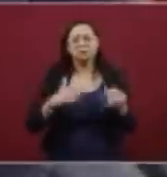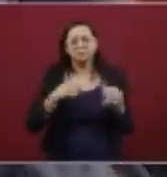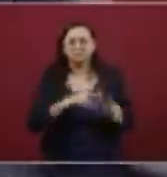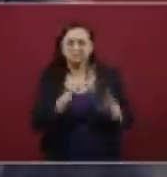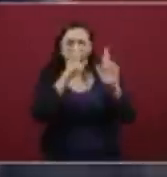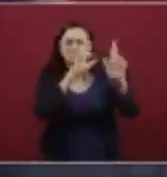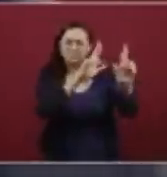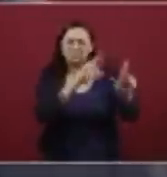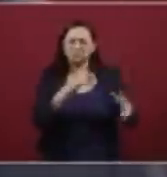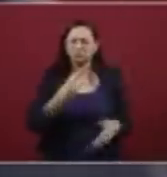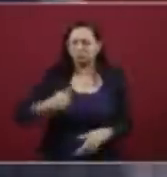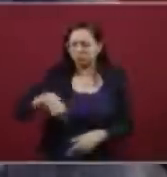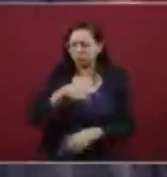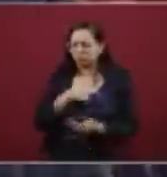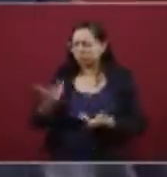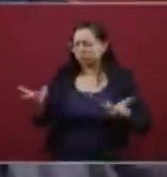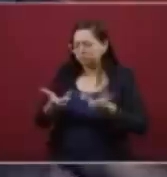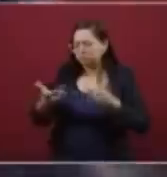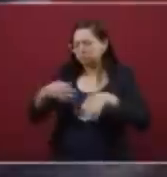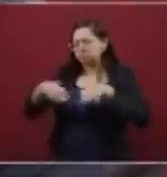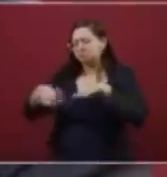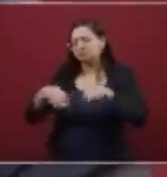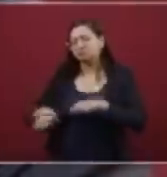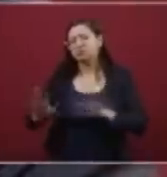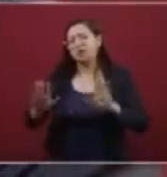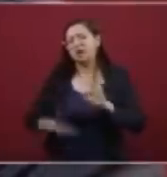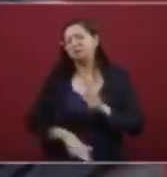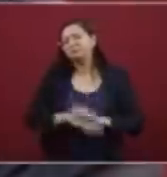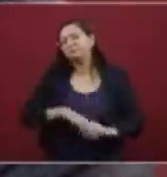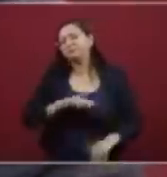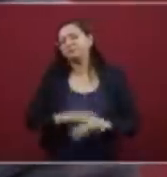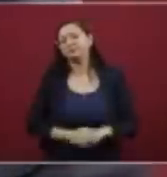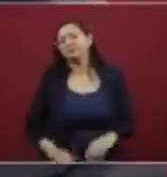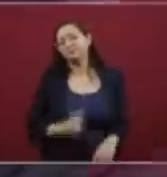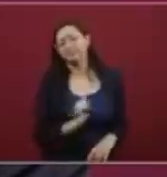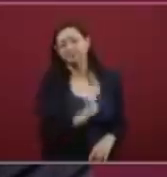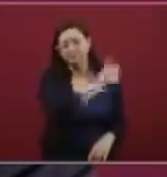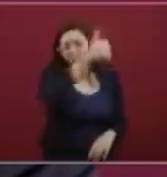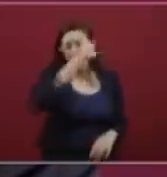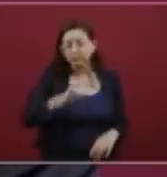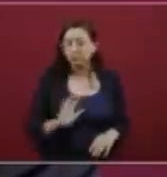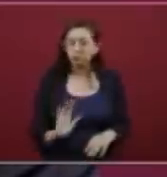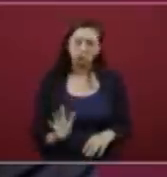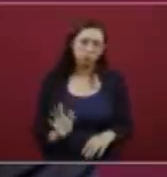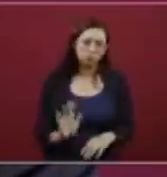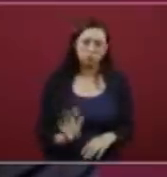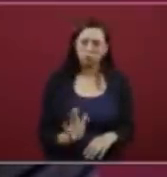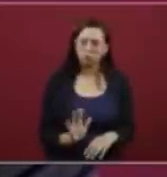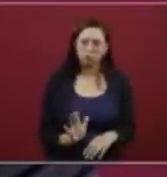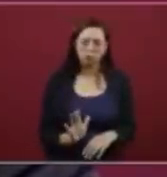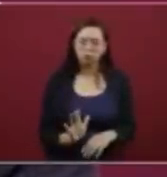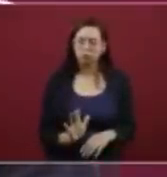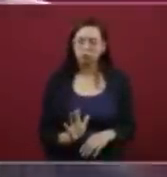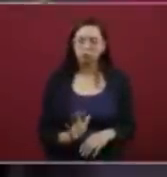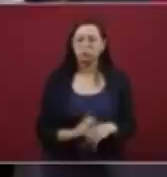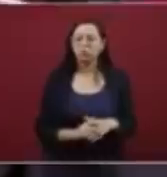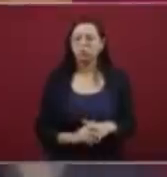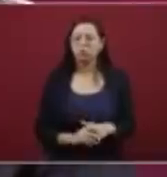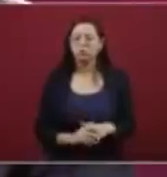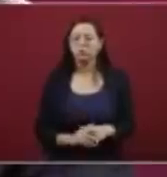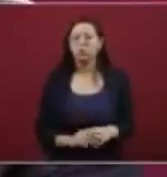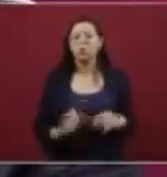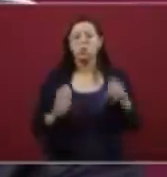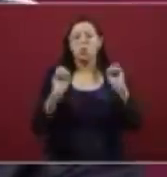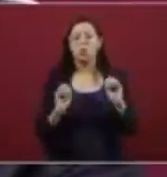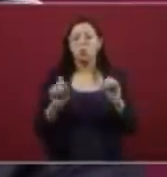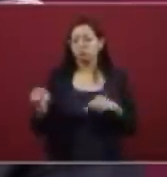No, es decir, ese es un problema de Estados Unidos o es un problema de